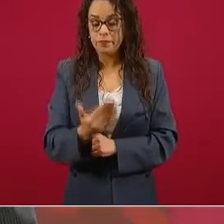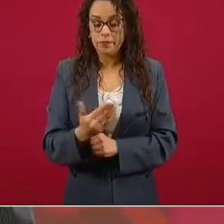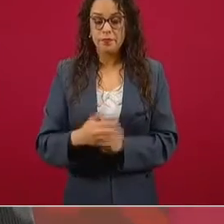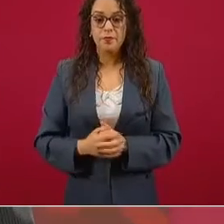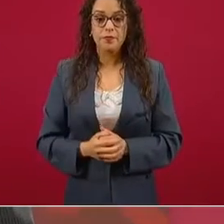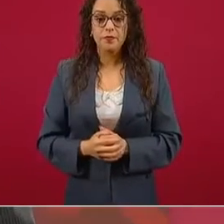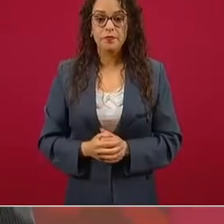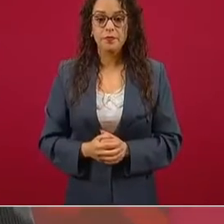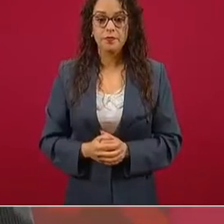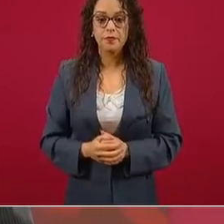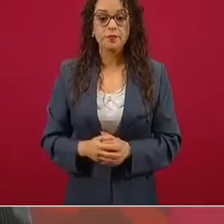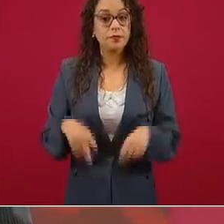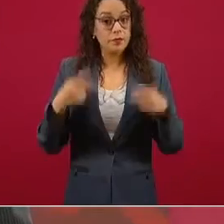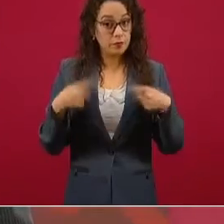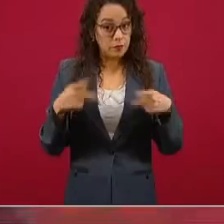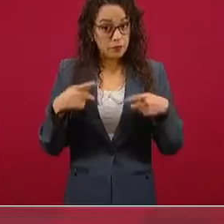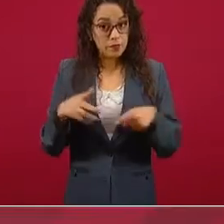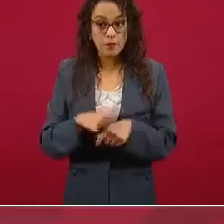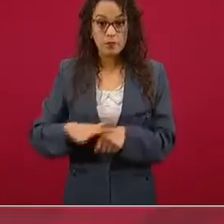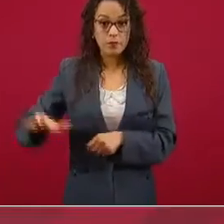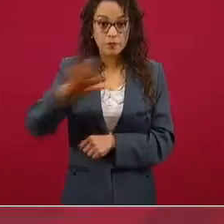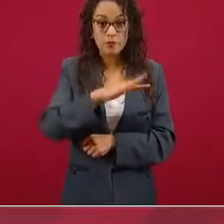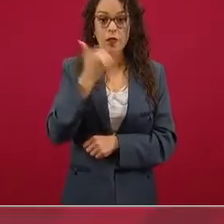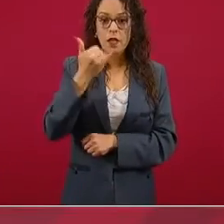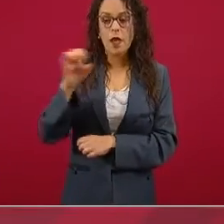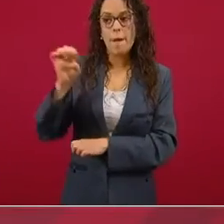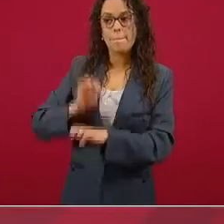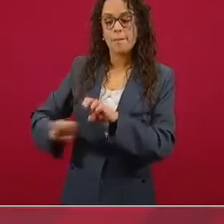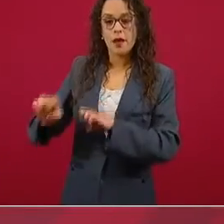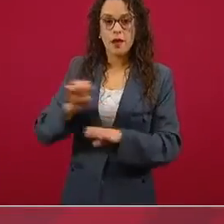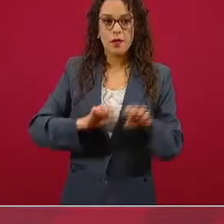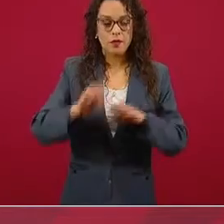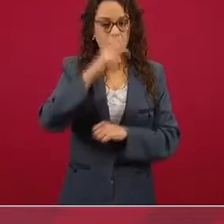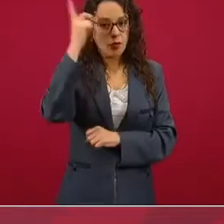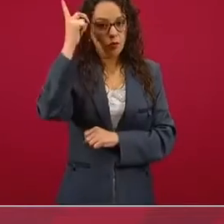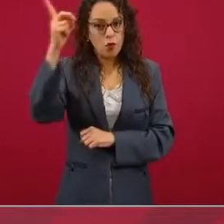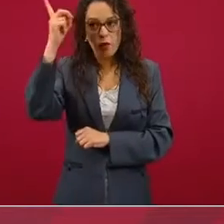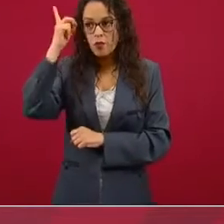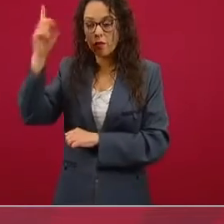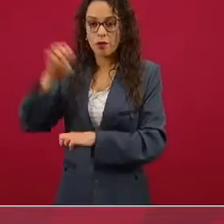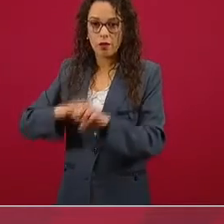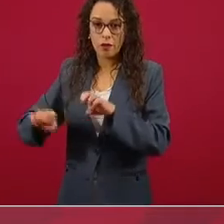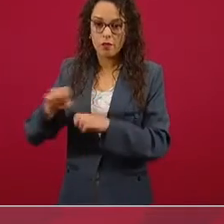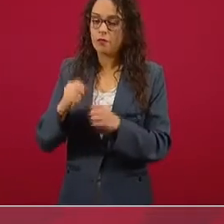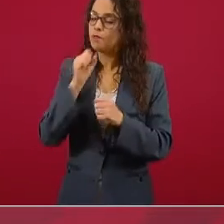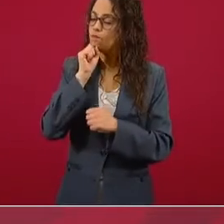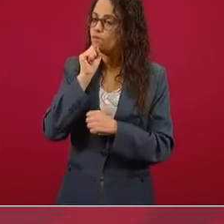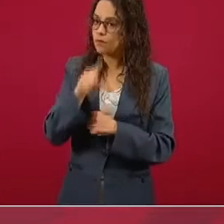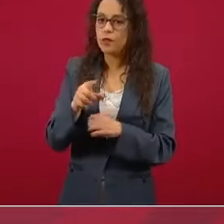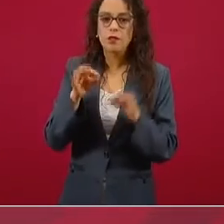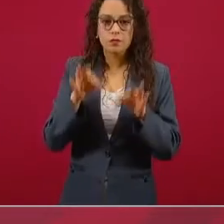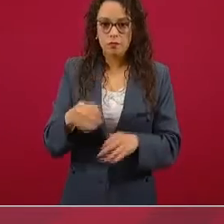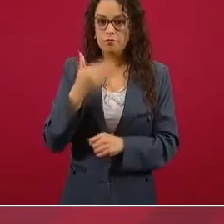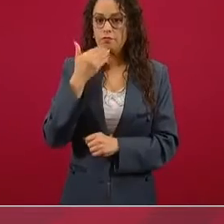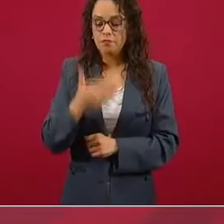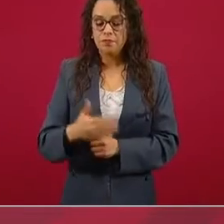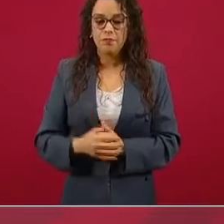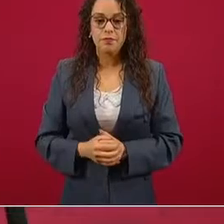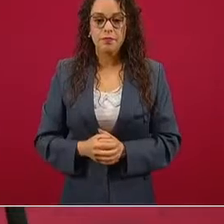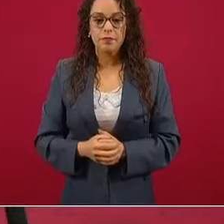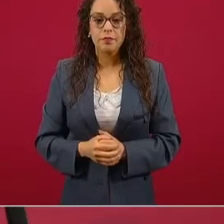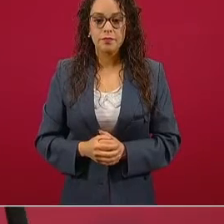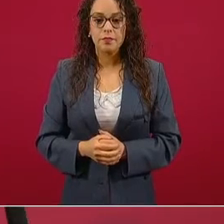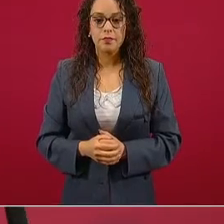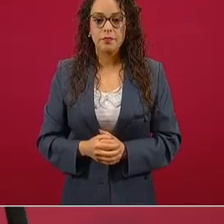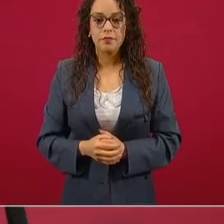tanto los ciudadanos como los empresarios, y pues no